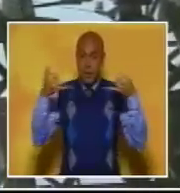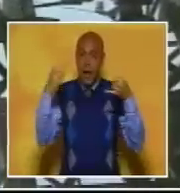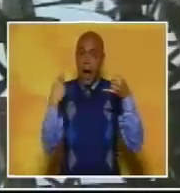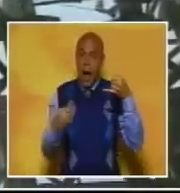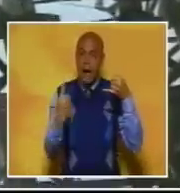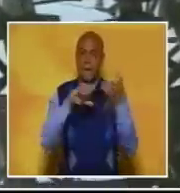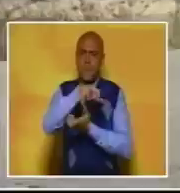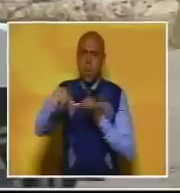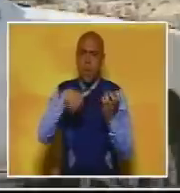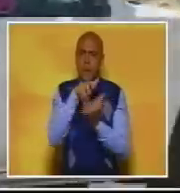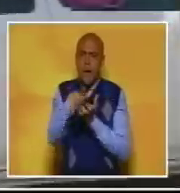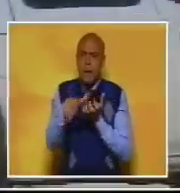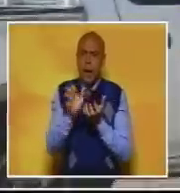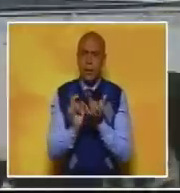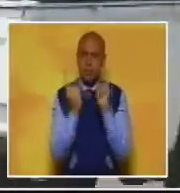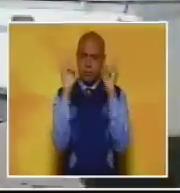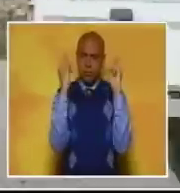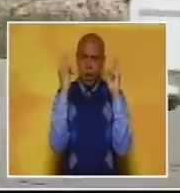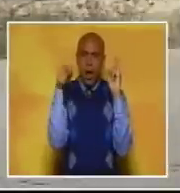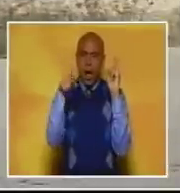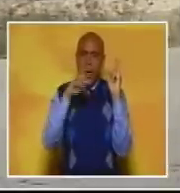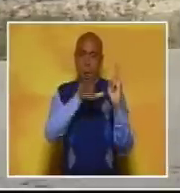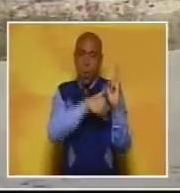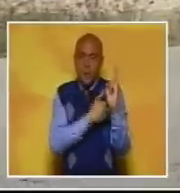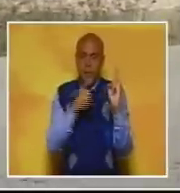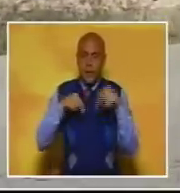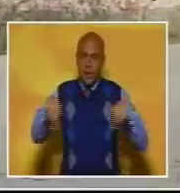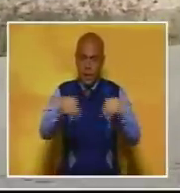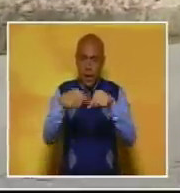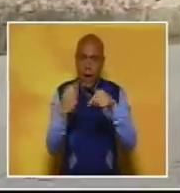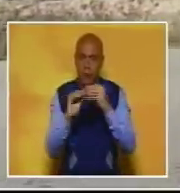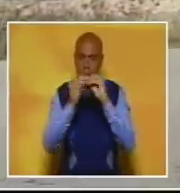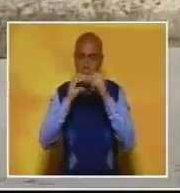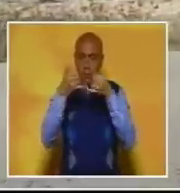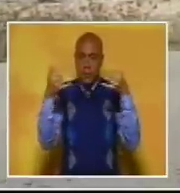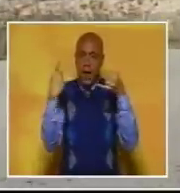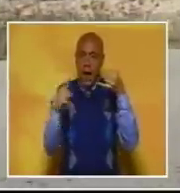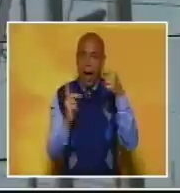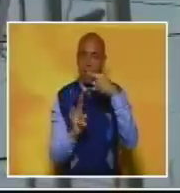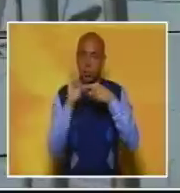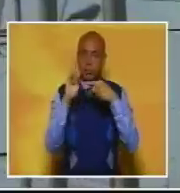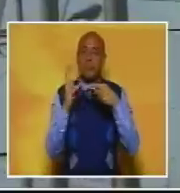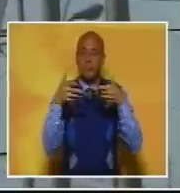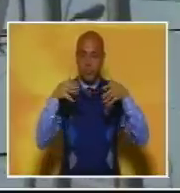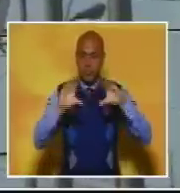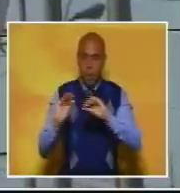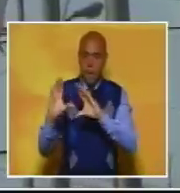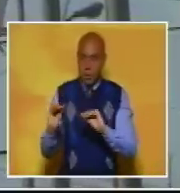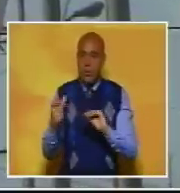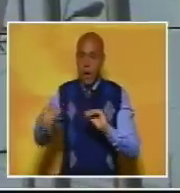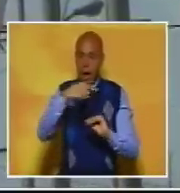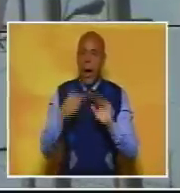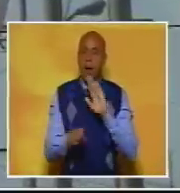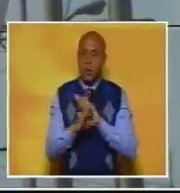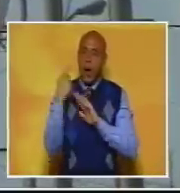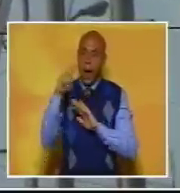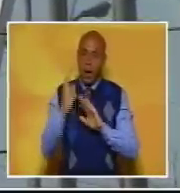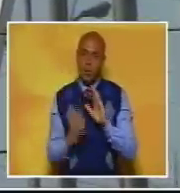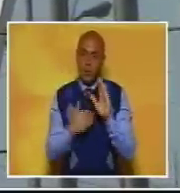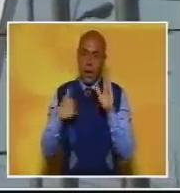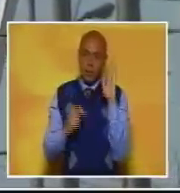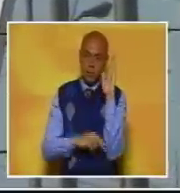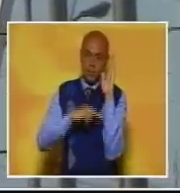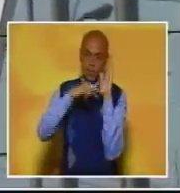una avería en la subestación Universidad que ocasionó la interrupción del servicio eléctrico en varios circuitos y que ya el personal se encuentra realizando